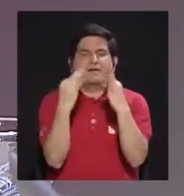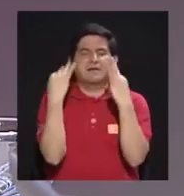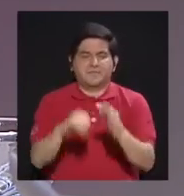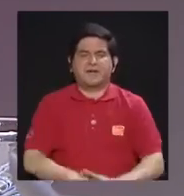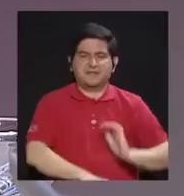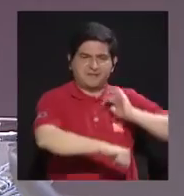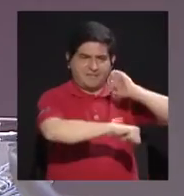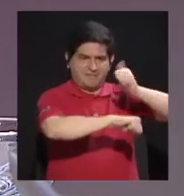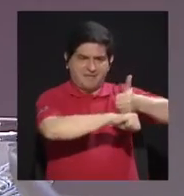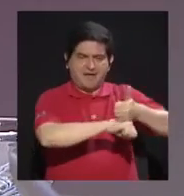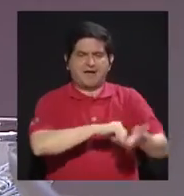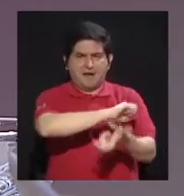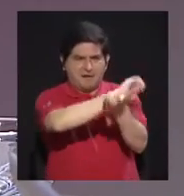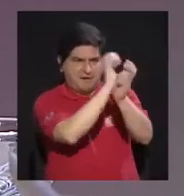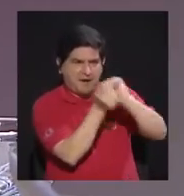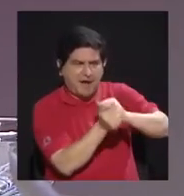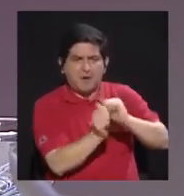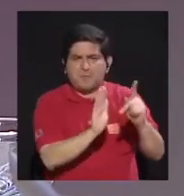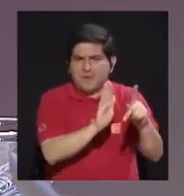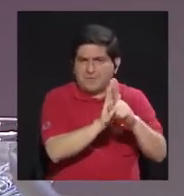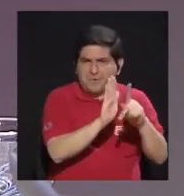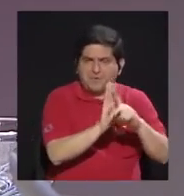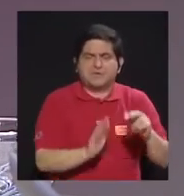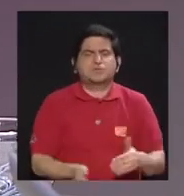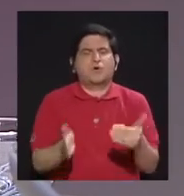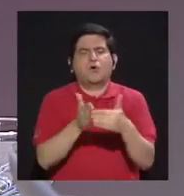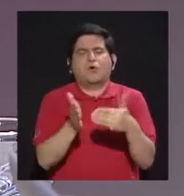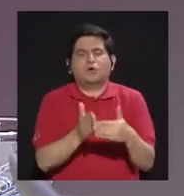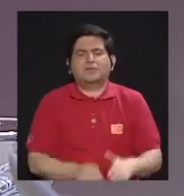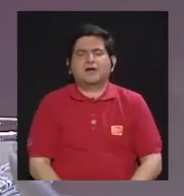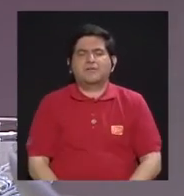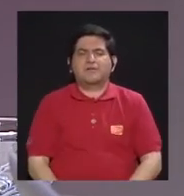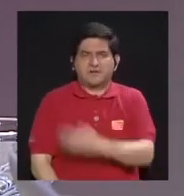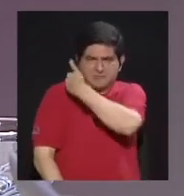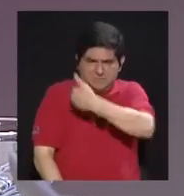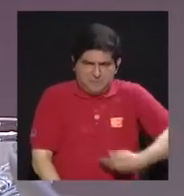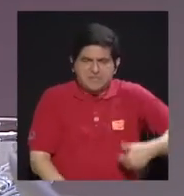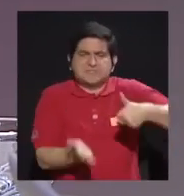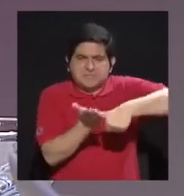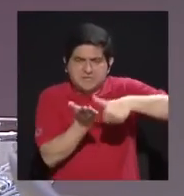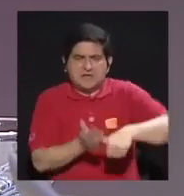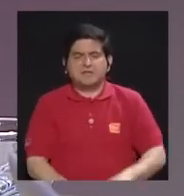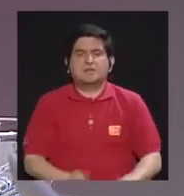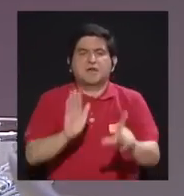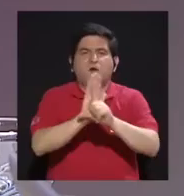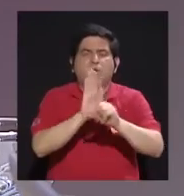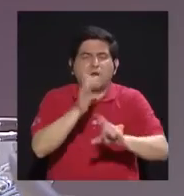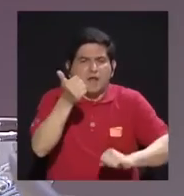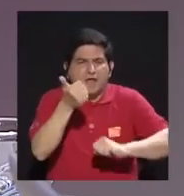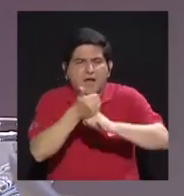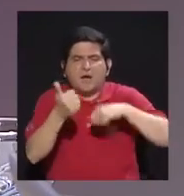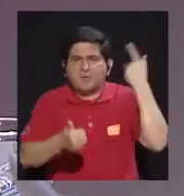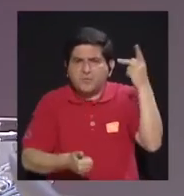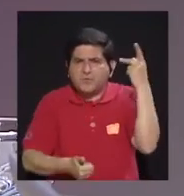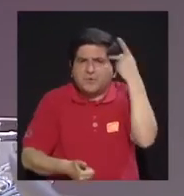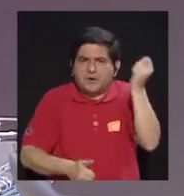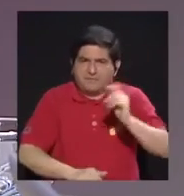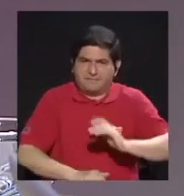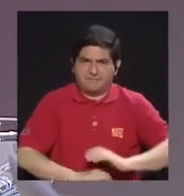creando, reformando la prohibición a la reelección, logrando crear leyes en favor de sus políticas, es